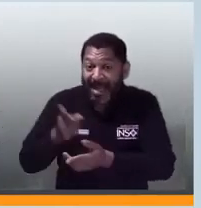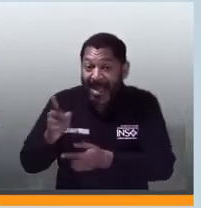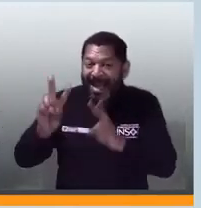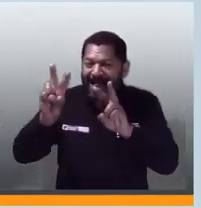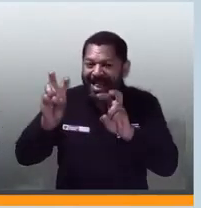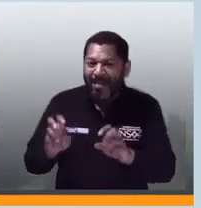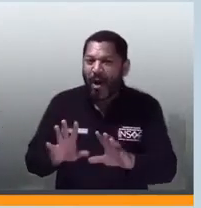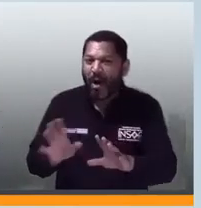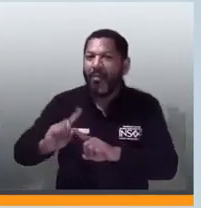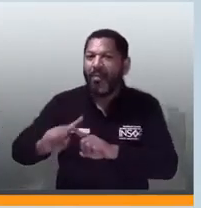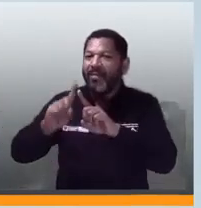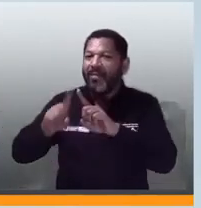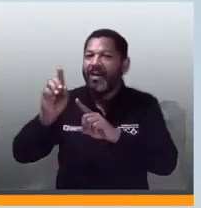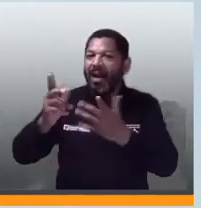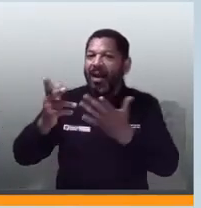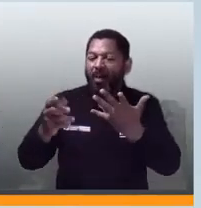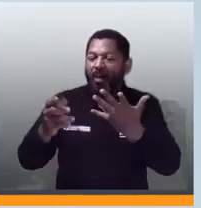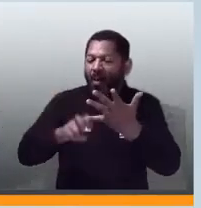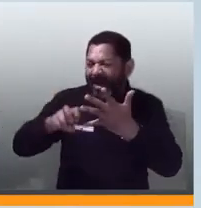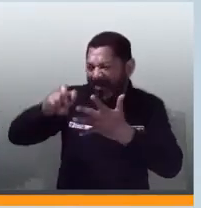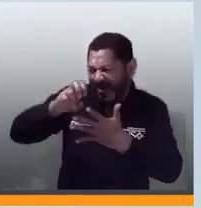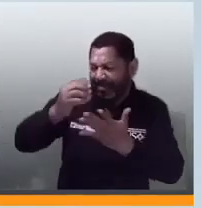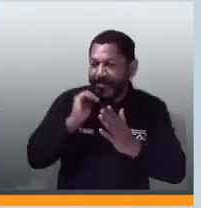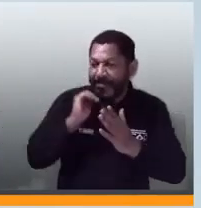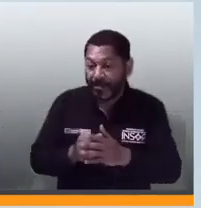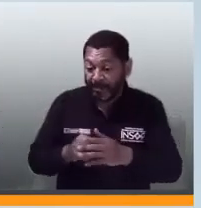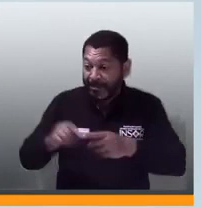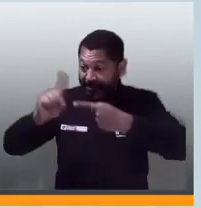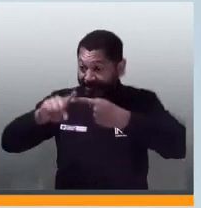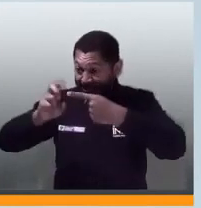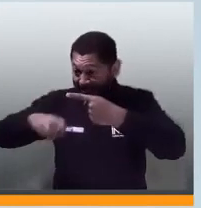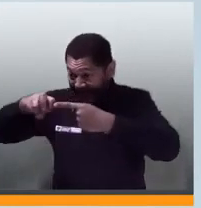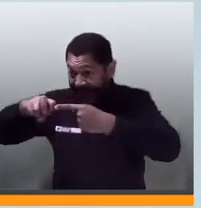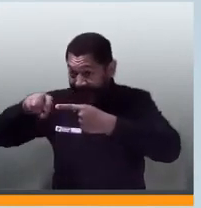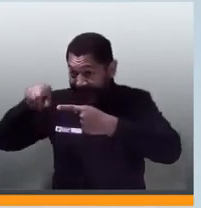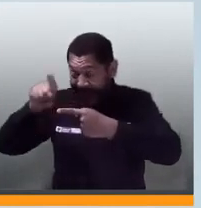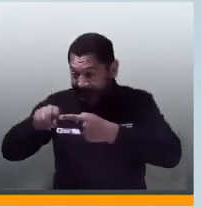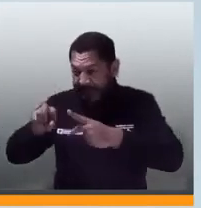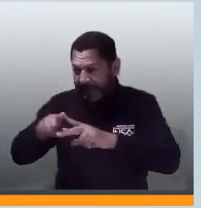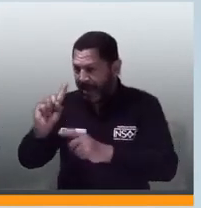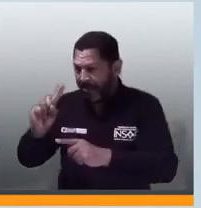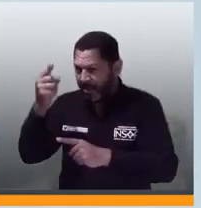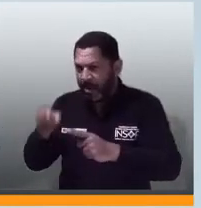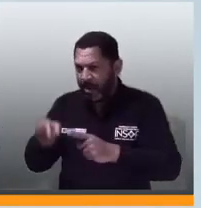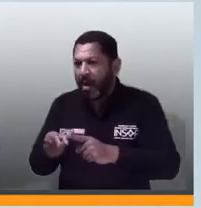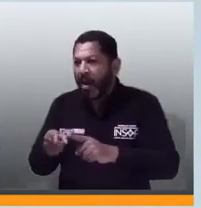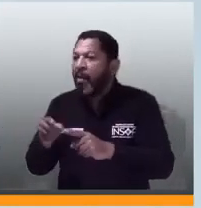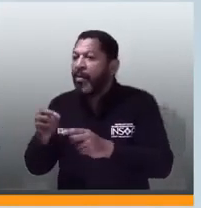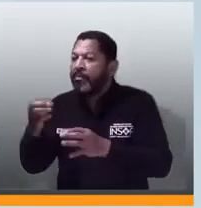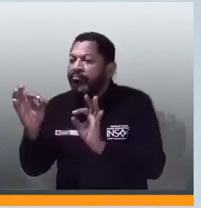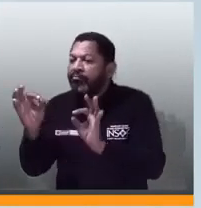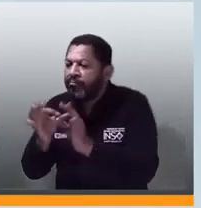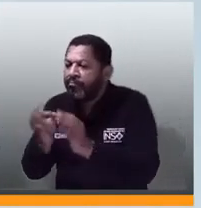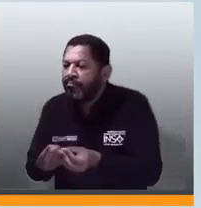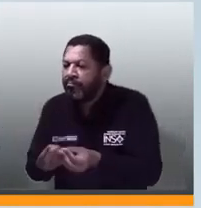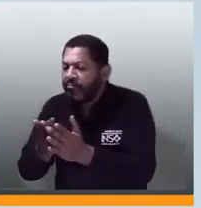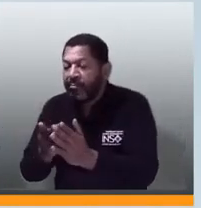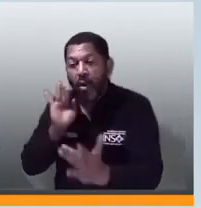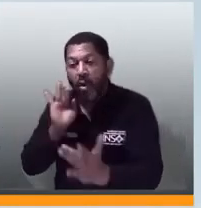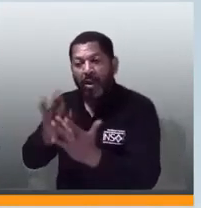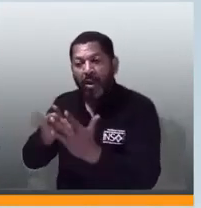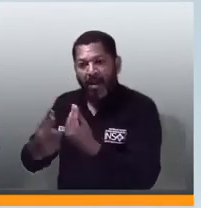hacer varios niveles, que un primer taller es como un abrebocas en algunos casos. pero algunas herramientas muy